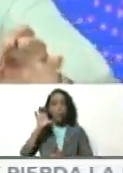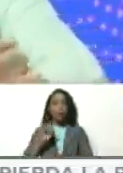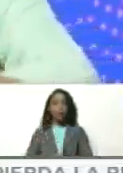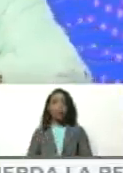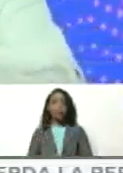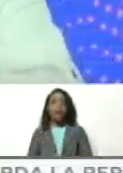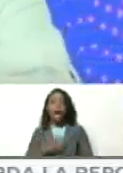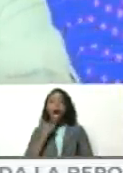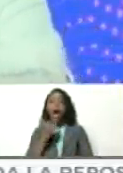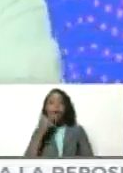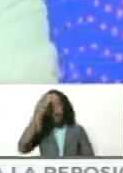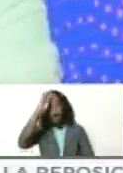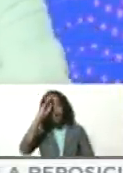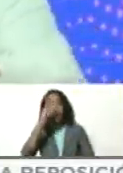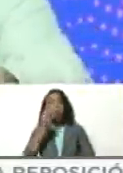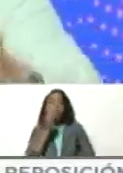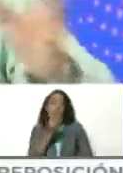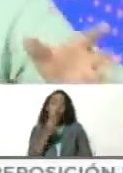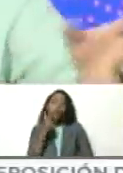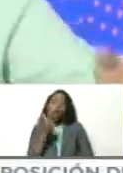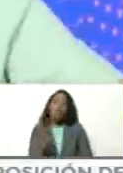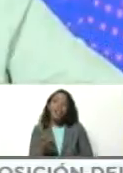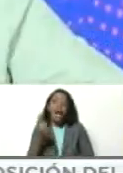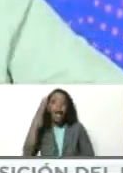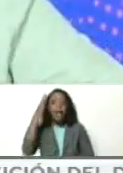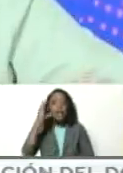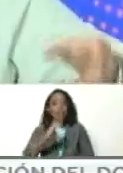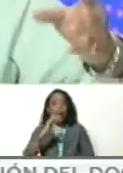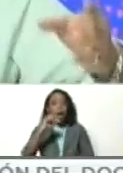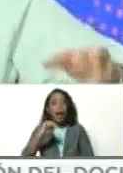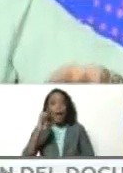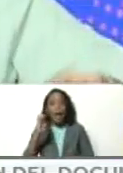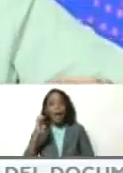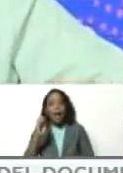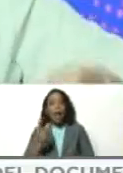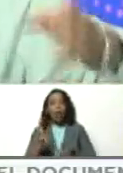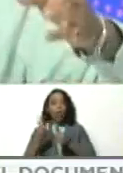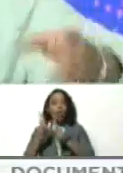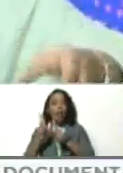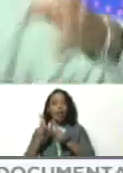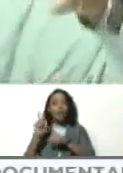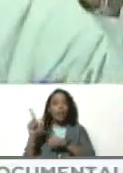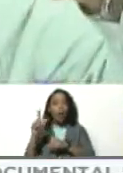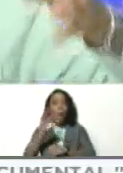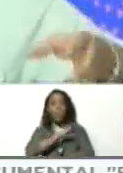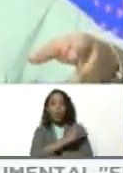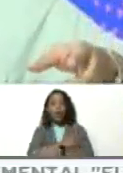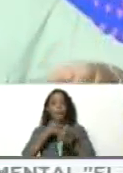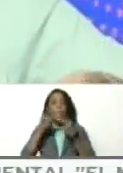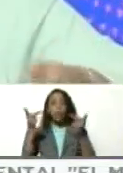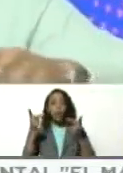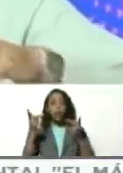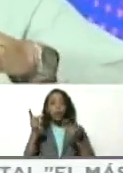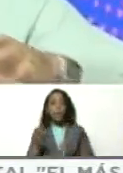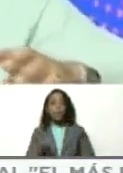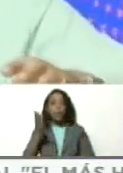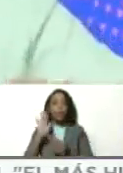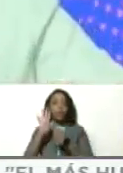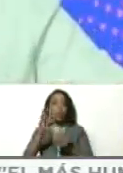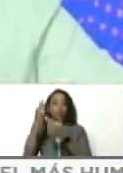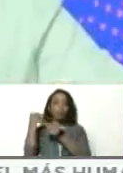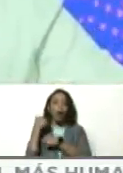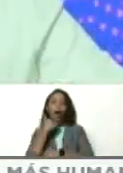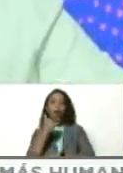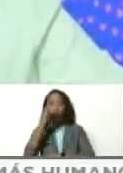Si hay alguna duda, bueno, que la dirima el Consejo Nacional Electoral, las autoridades de los poderes públicos pertinentes. Si hay alguna